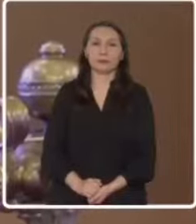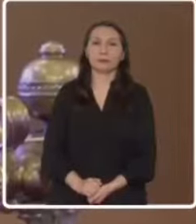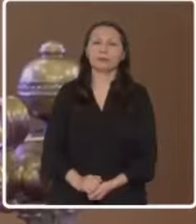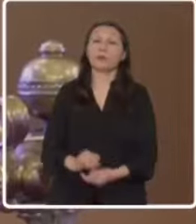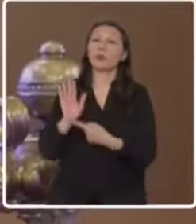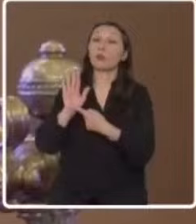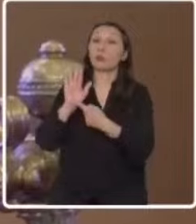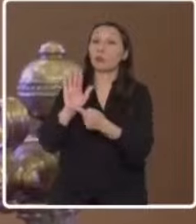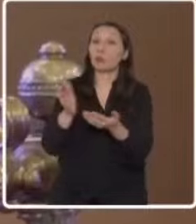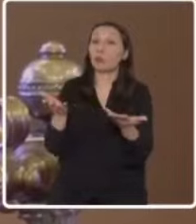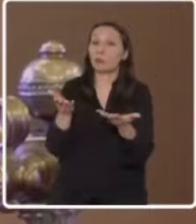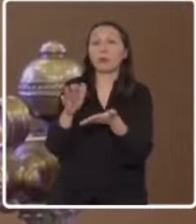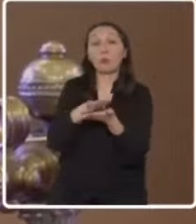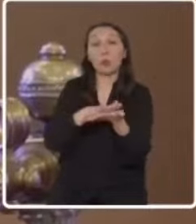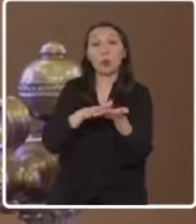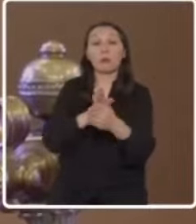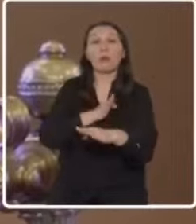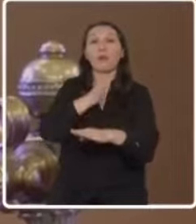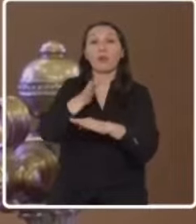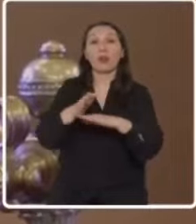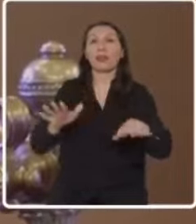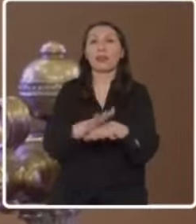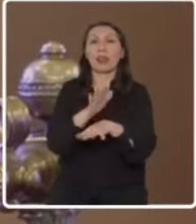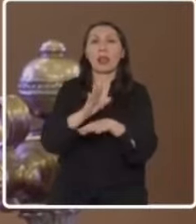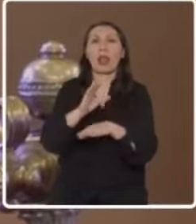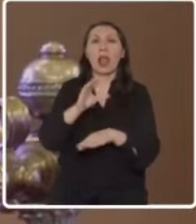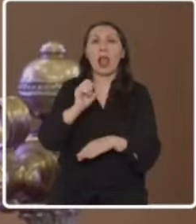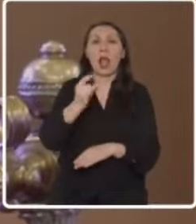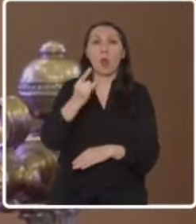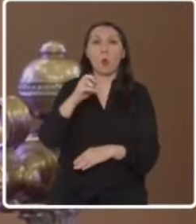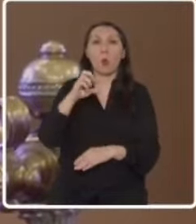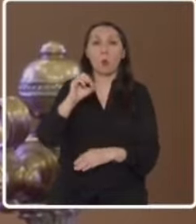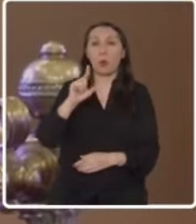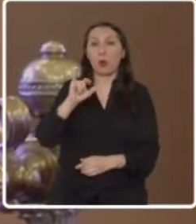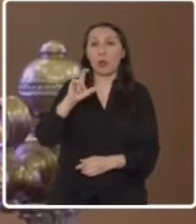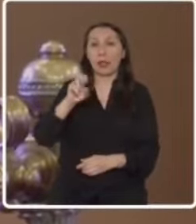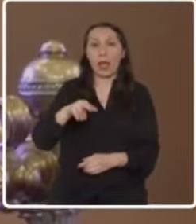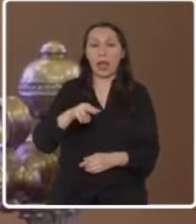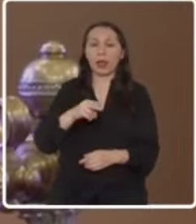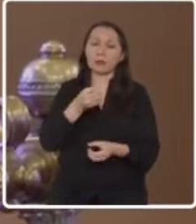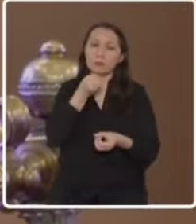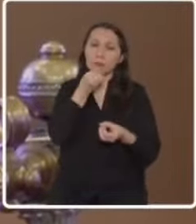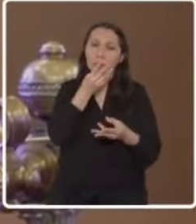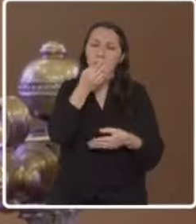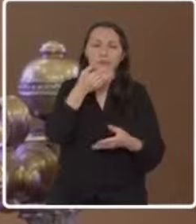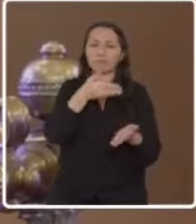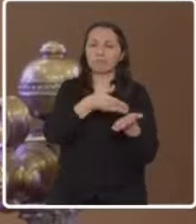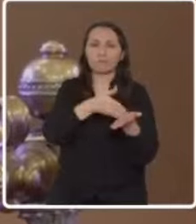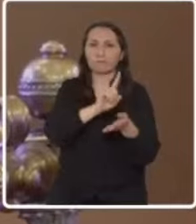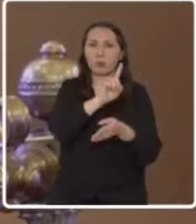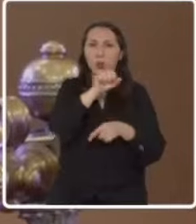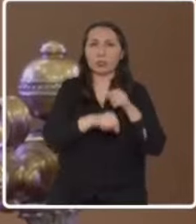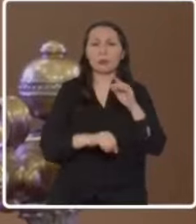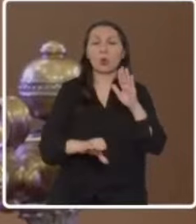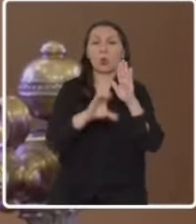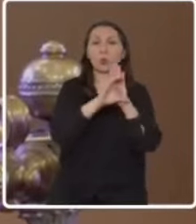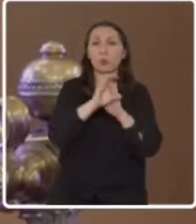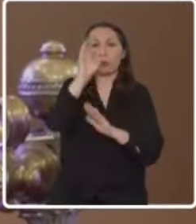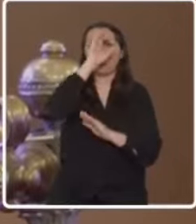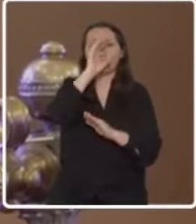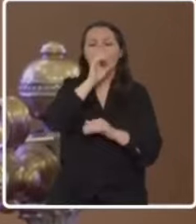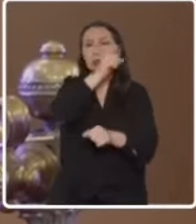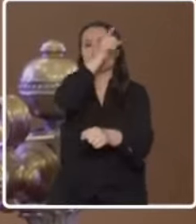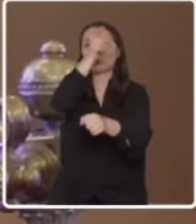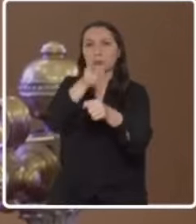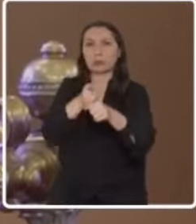Lo demostró, por ejemplo, cuando concurrió al Teatro Caupolicán para manifestar su rechazo a la Constitución que buscaba imponer